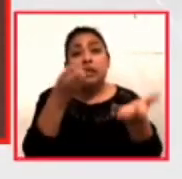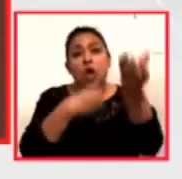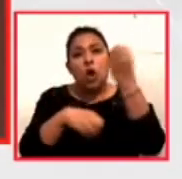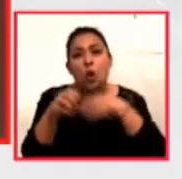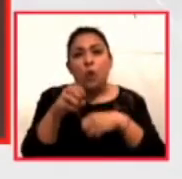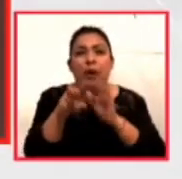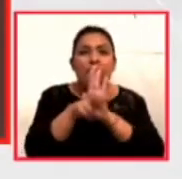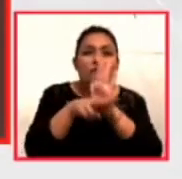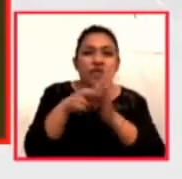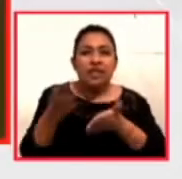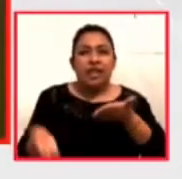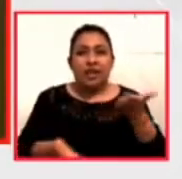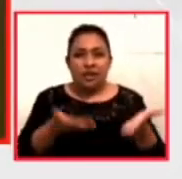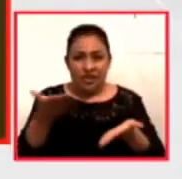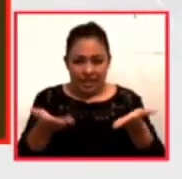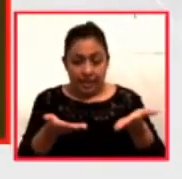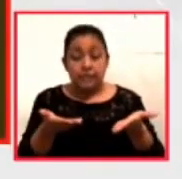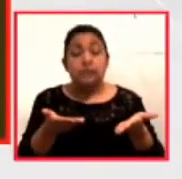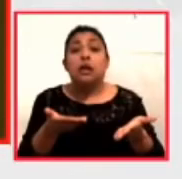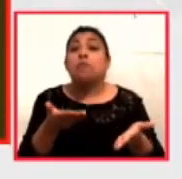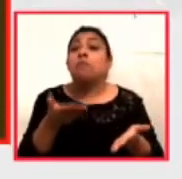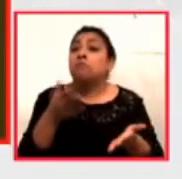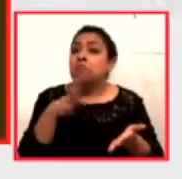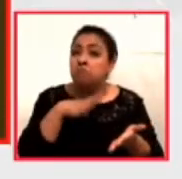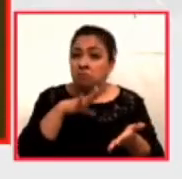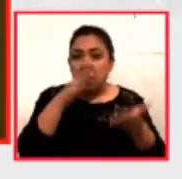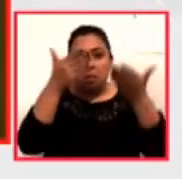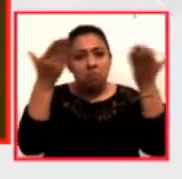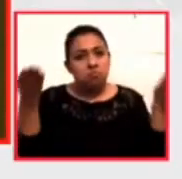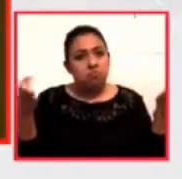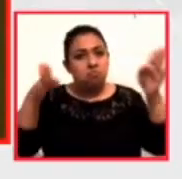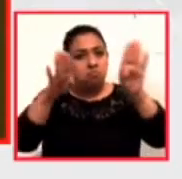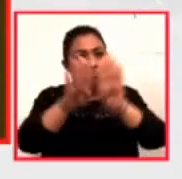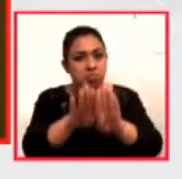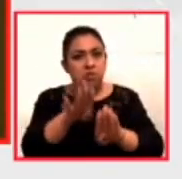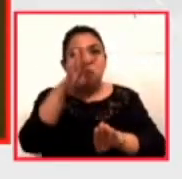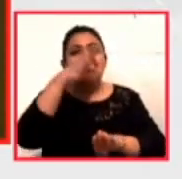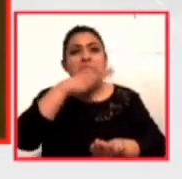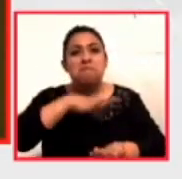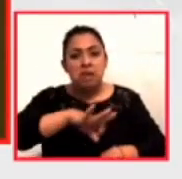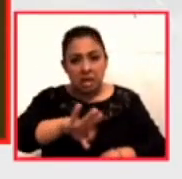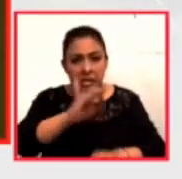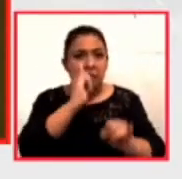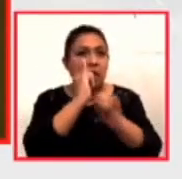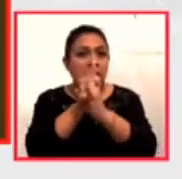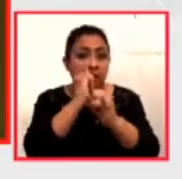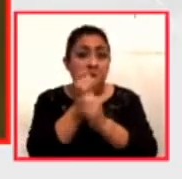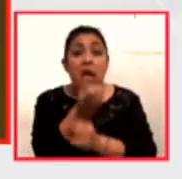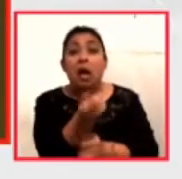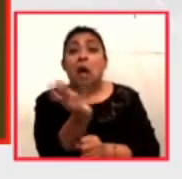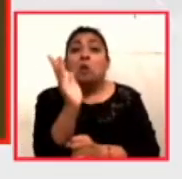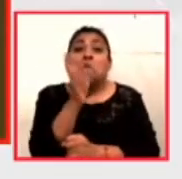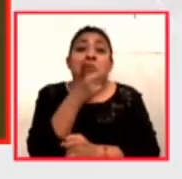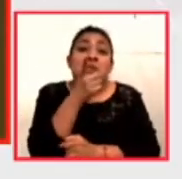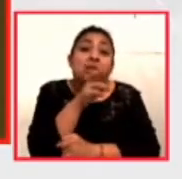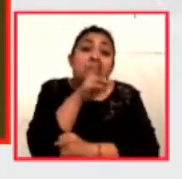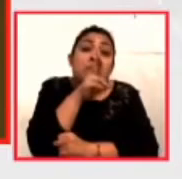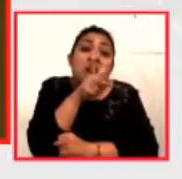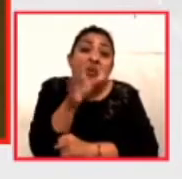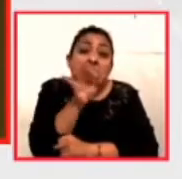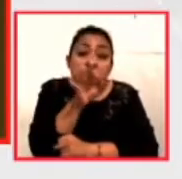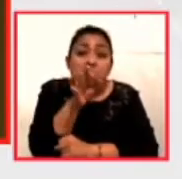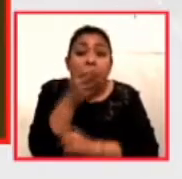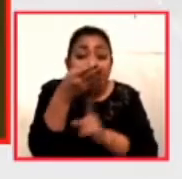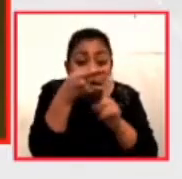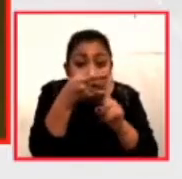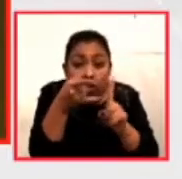videodanza, para así hacer caer el telón virtual de esta fiesta que para algunos será, en el mejor de los casos, la puerta de entrada